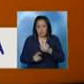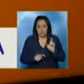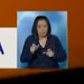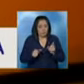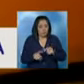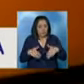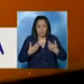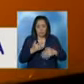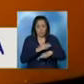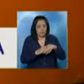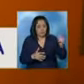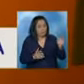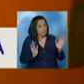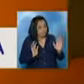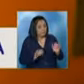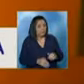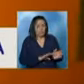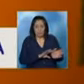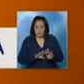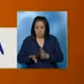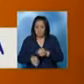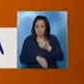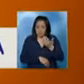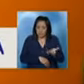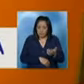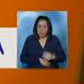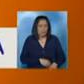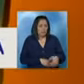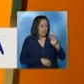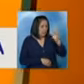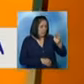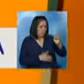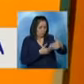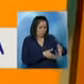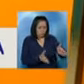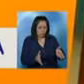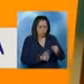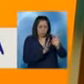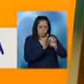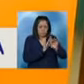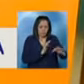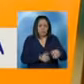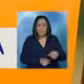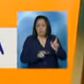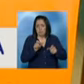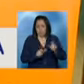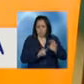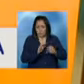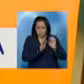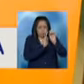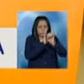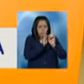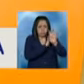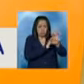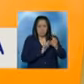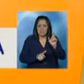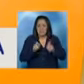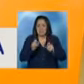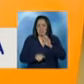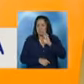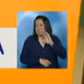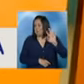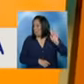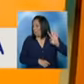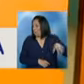puede evacuar. Es más, o sea, al margen de eso, hay dos salas en las que hay público, se ha estado proyectando películas, la gente ha sido